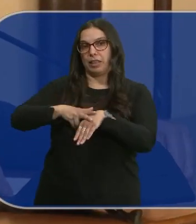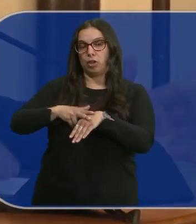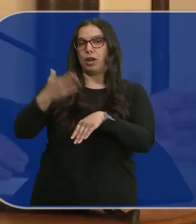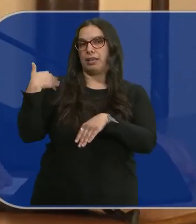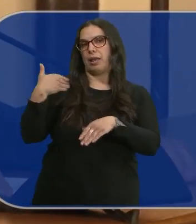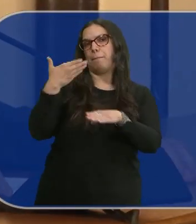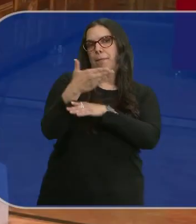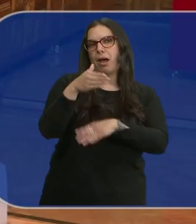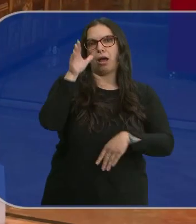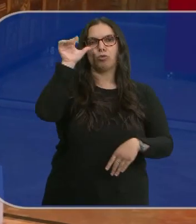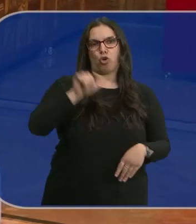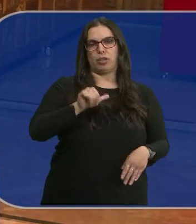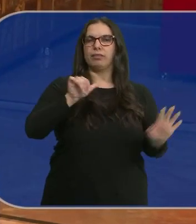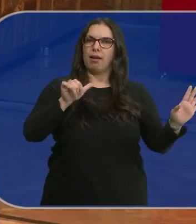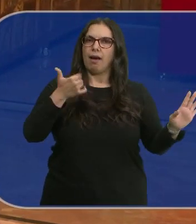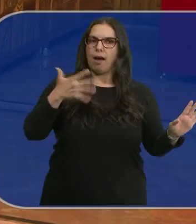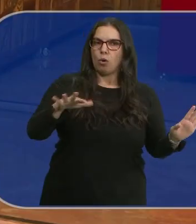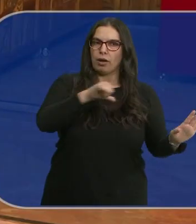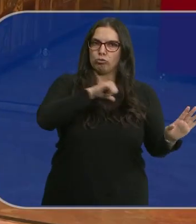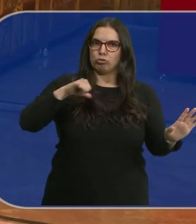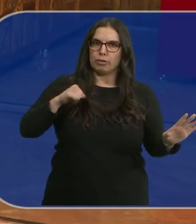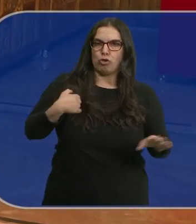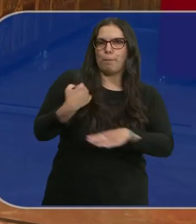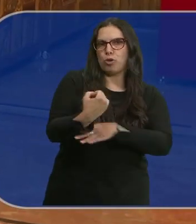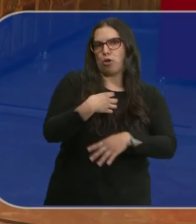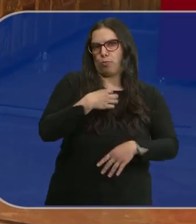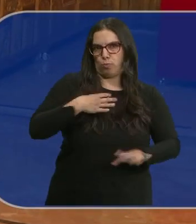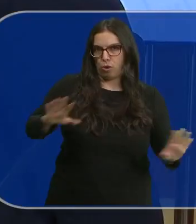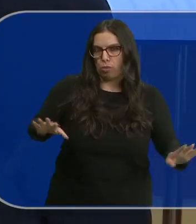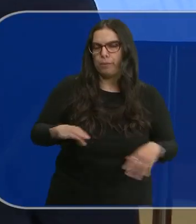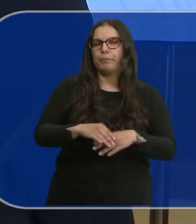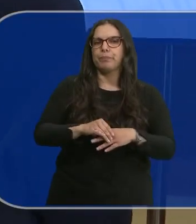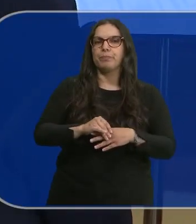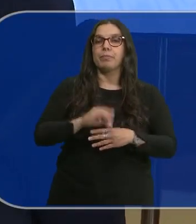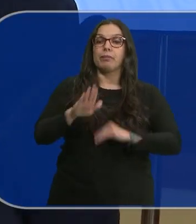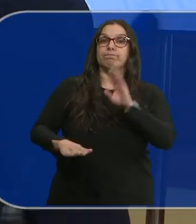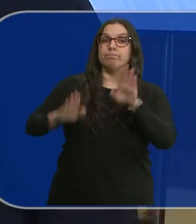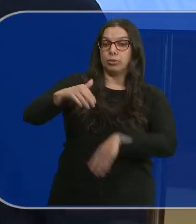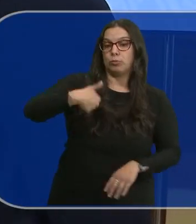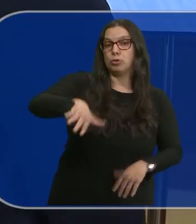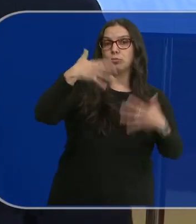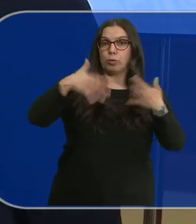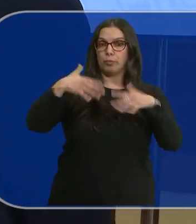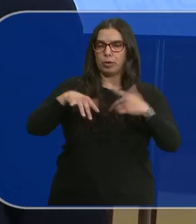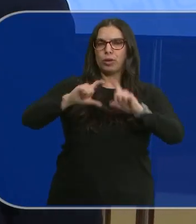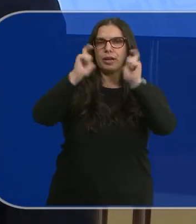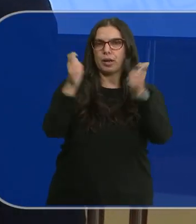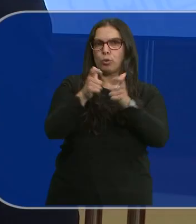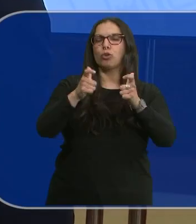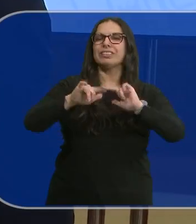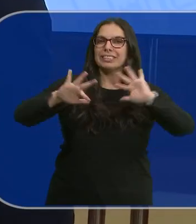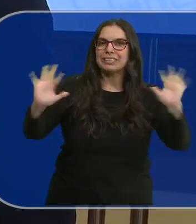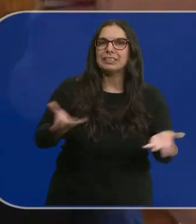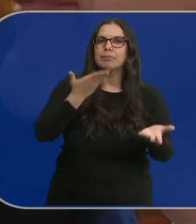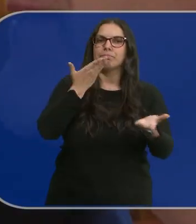que acudió como oyente pero puntualizó sin autonomía para apoyar ninguna medida. El siguiente paso, el próximo miércoles, con una reunión impulsada